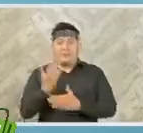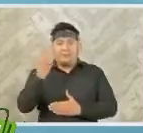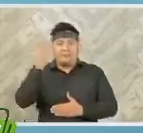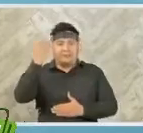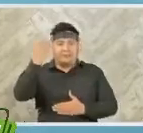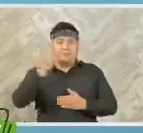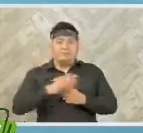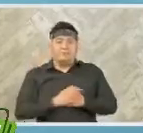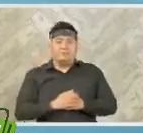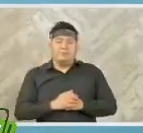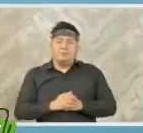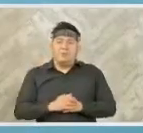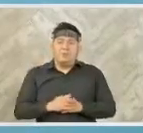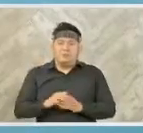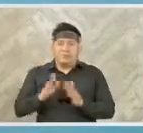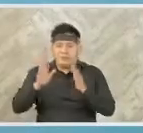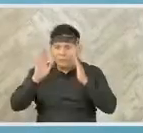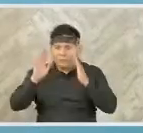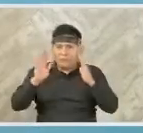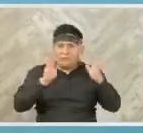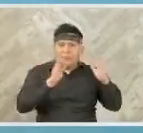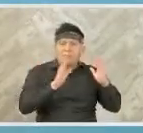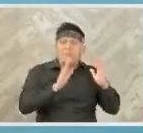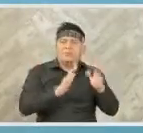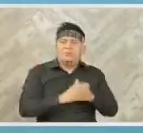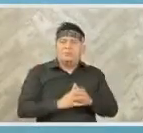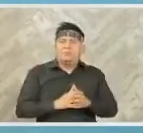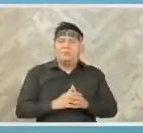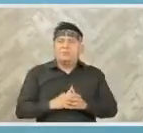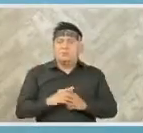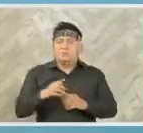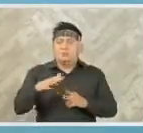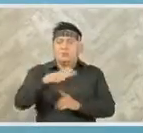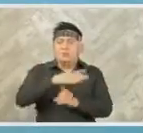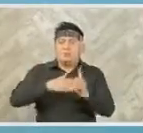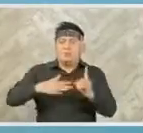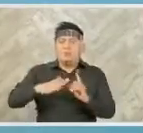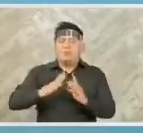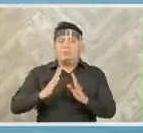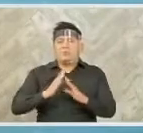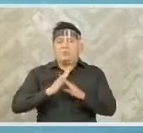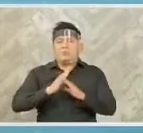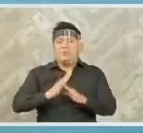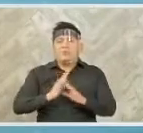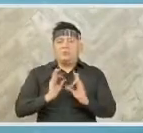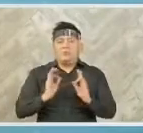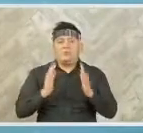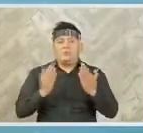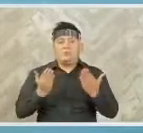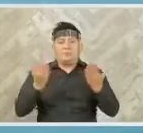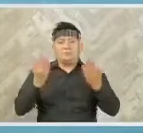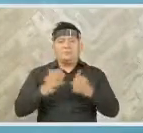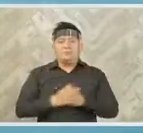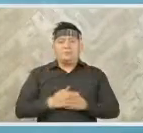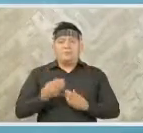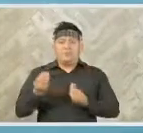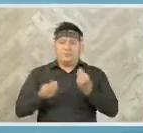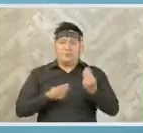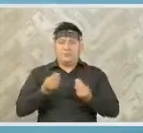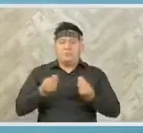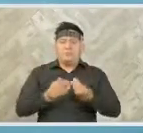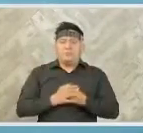unas jornadas móviles de atención y orientación que se llaman entornos protectores. En estas jornadas lo que hicimos fue llevar